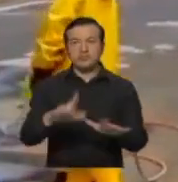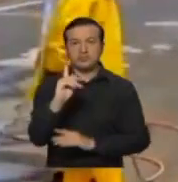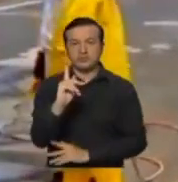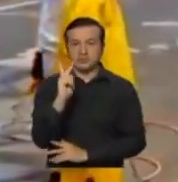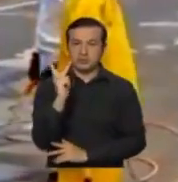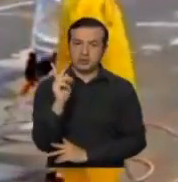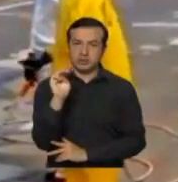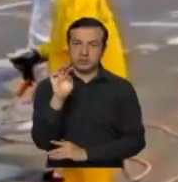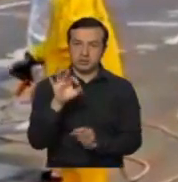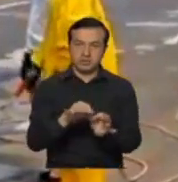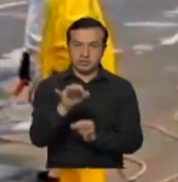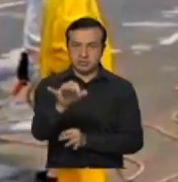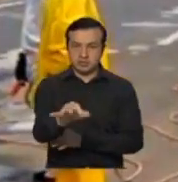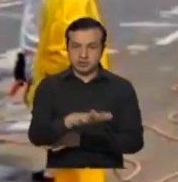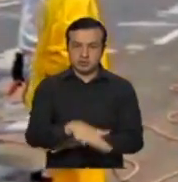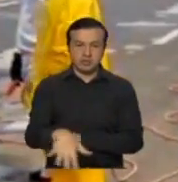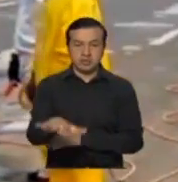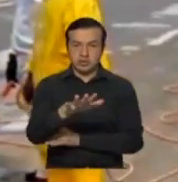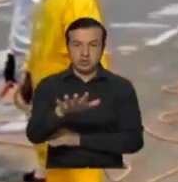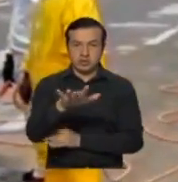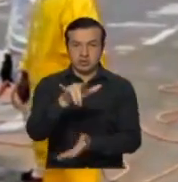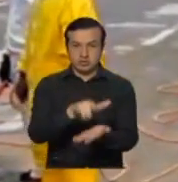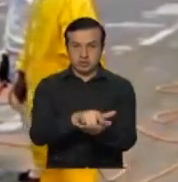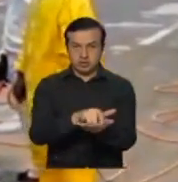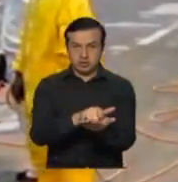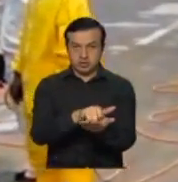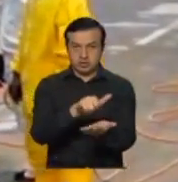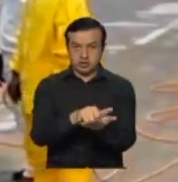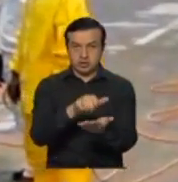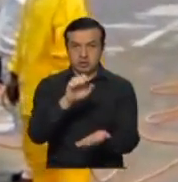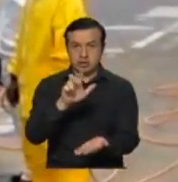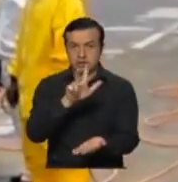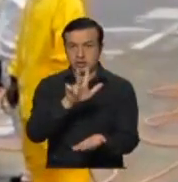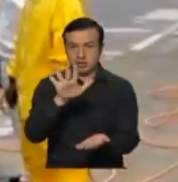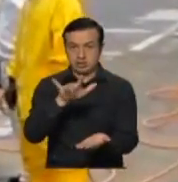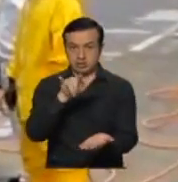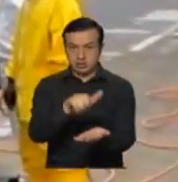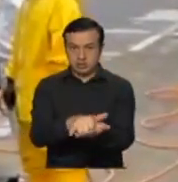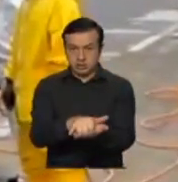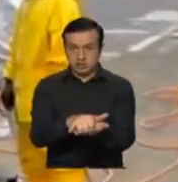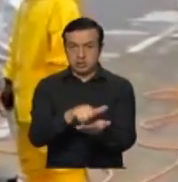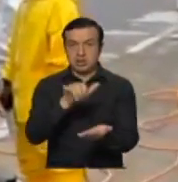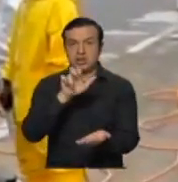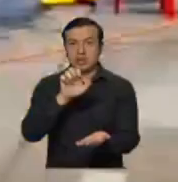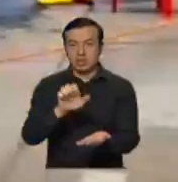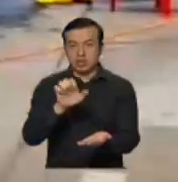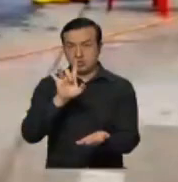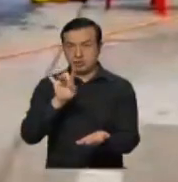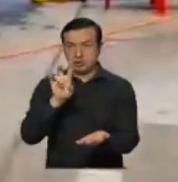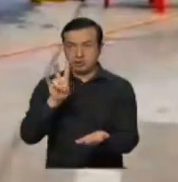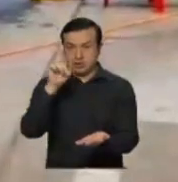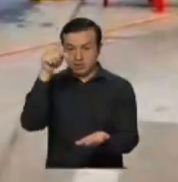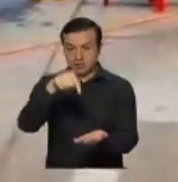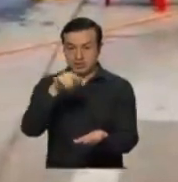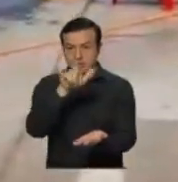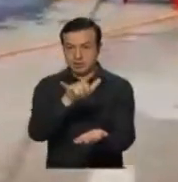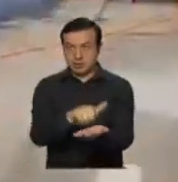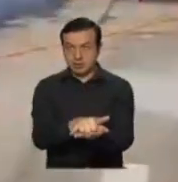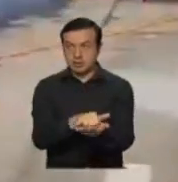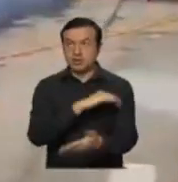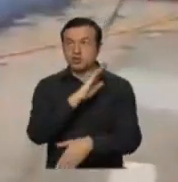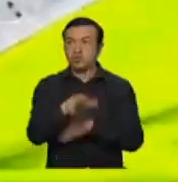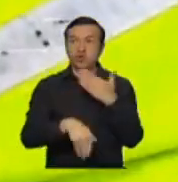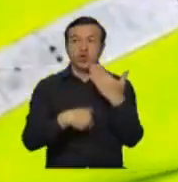kilómetro sobre la Y que conduce a la E35 y la E87, con la finalidad de que